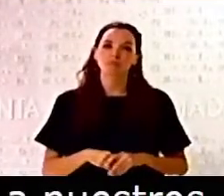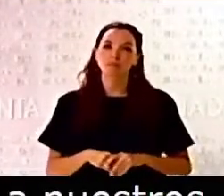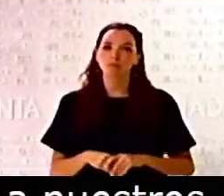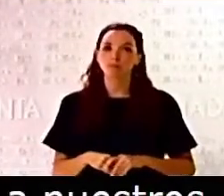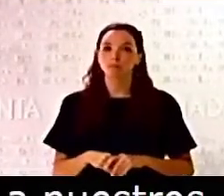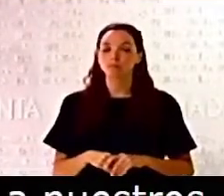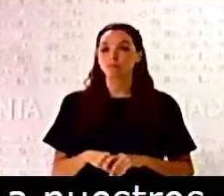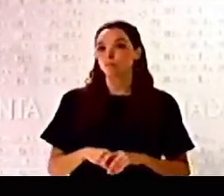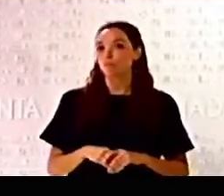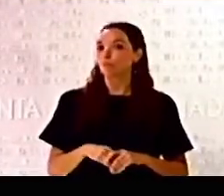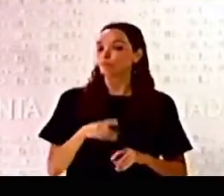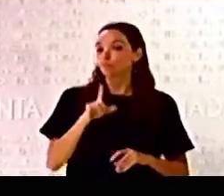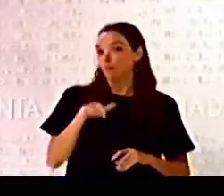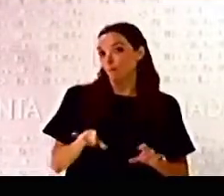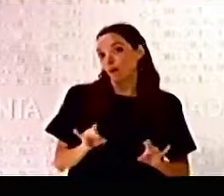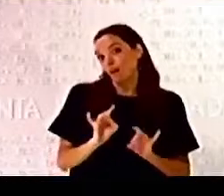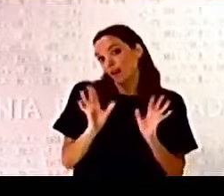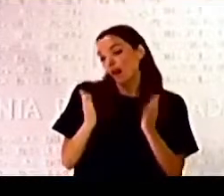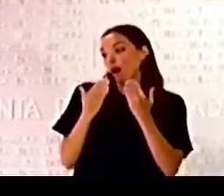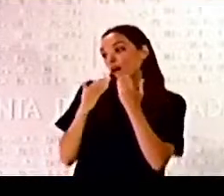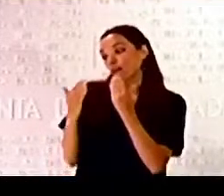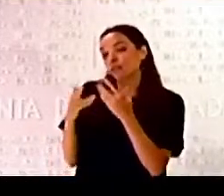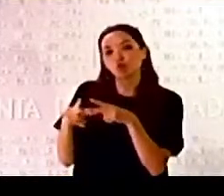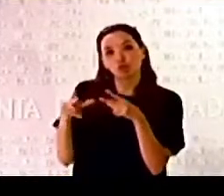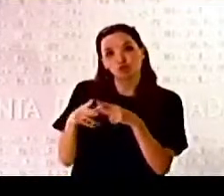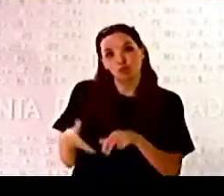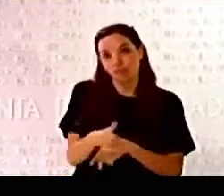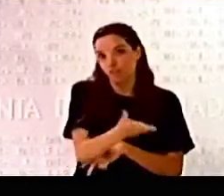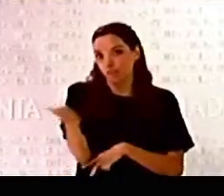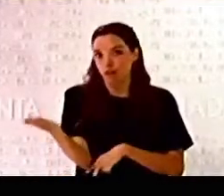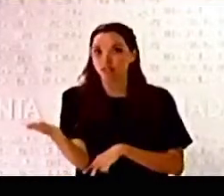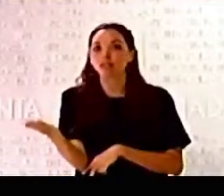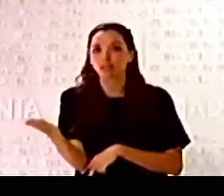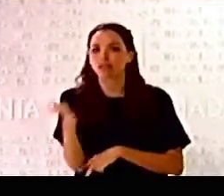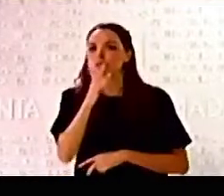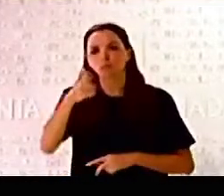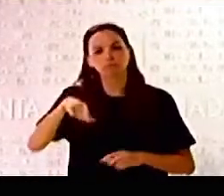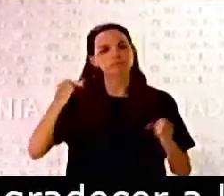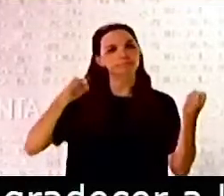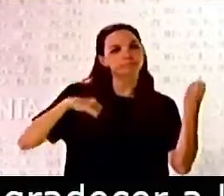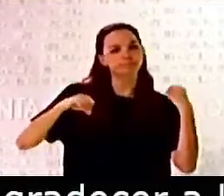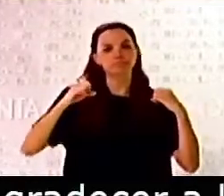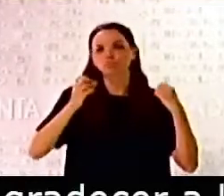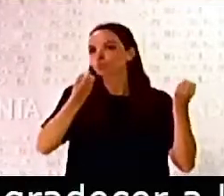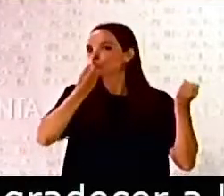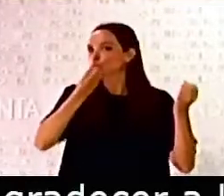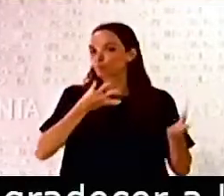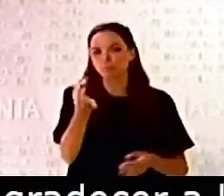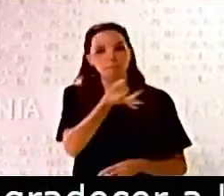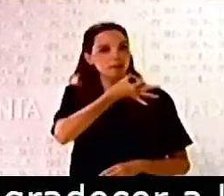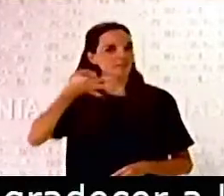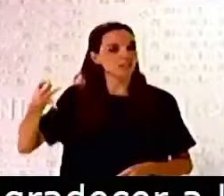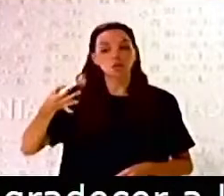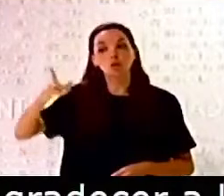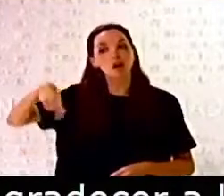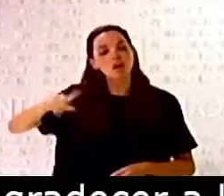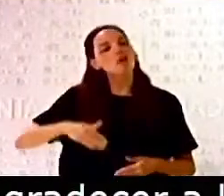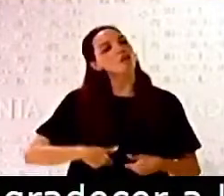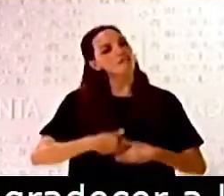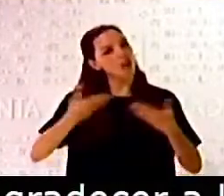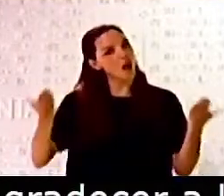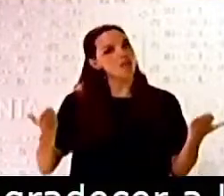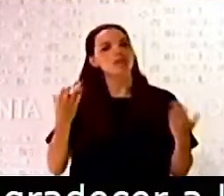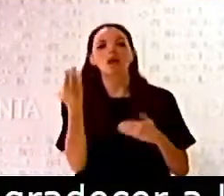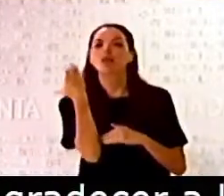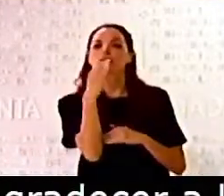Y, por supuesto, también se lo tenemos que agradecer a la sociedad, que está respondiendo de forma magnífica y está confiando en la